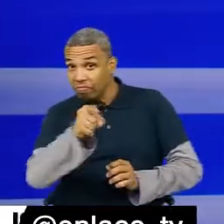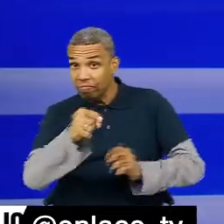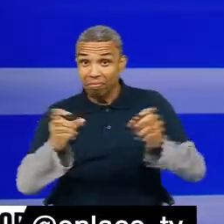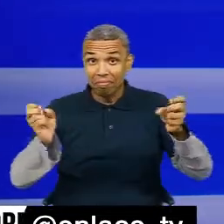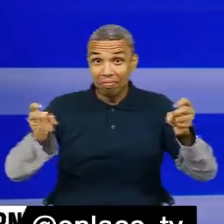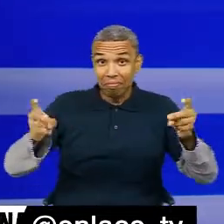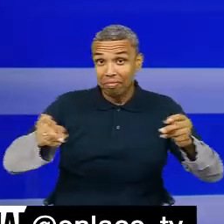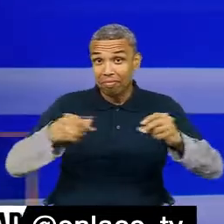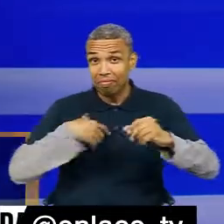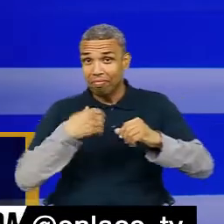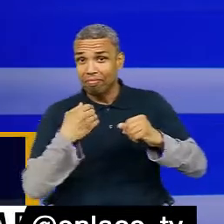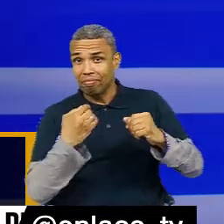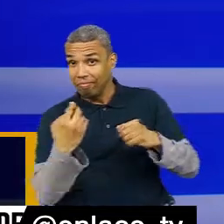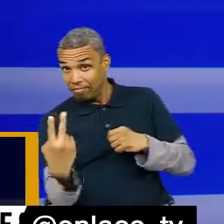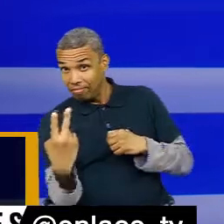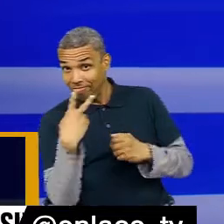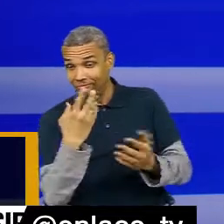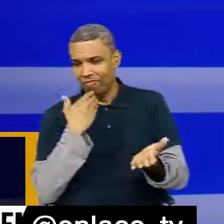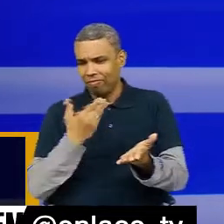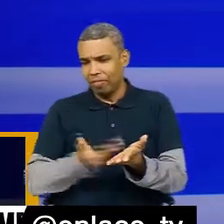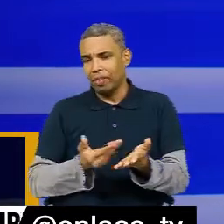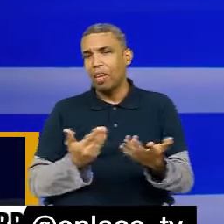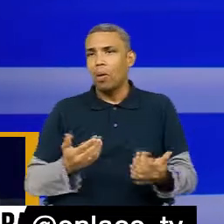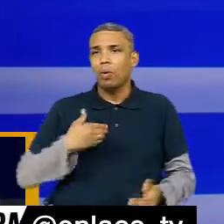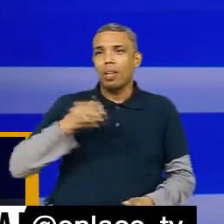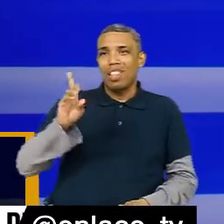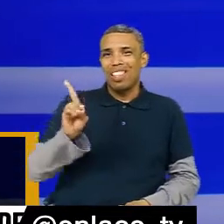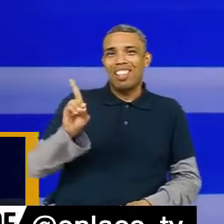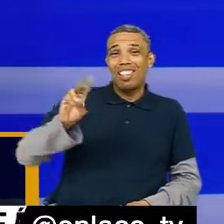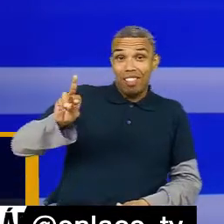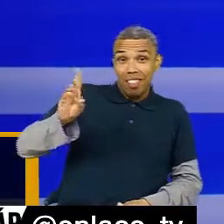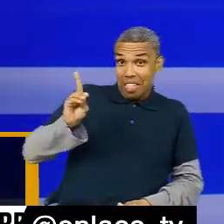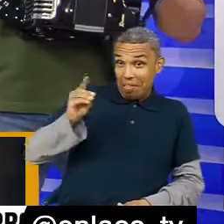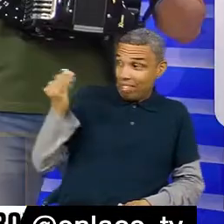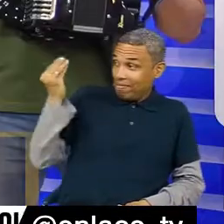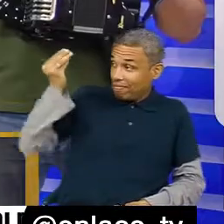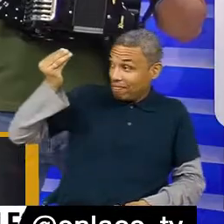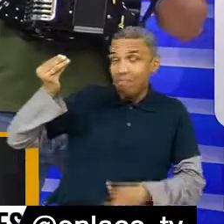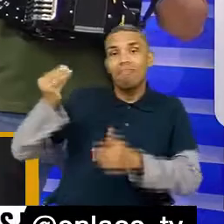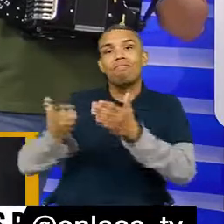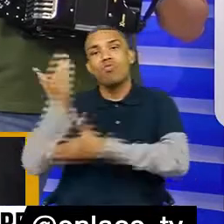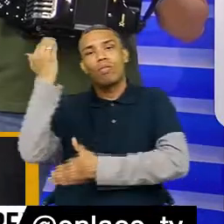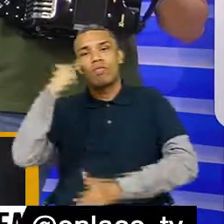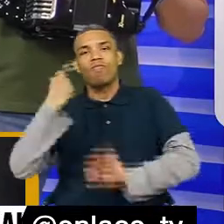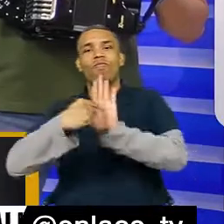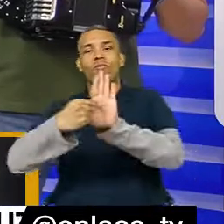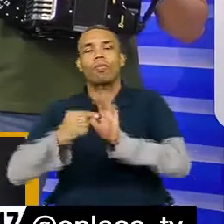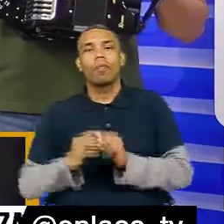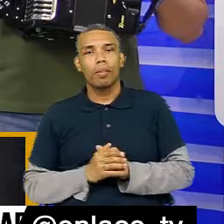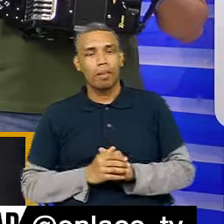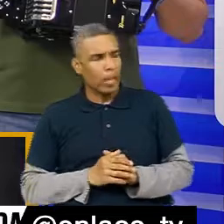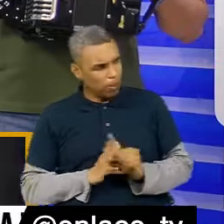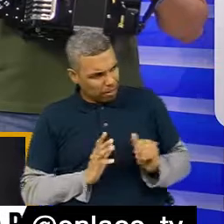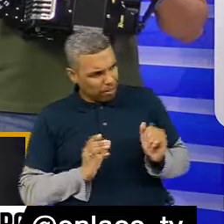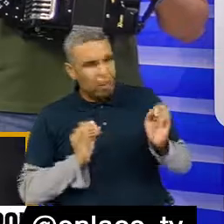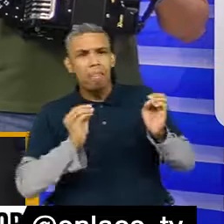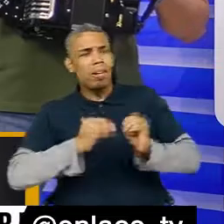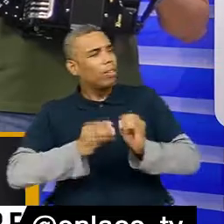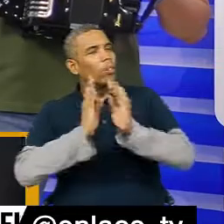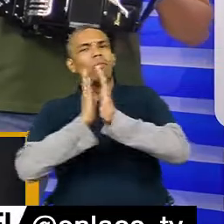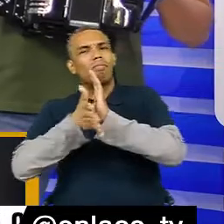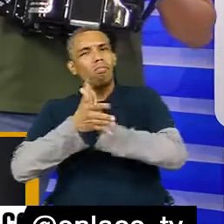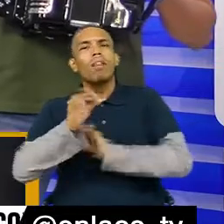programa. Y sí, aquí presentándonos nuestro nuevo objetivo musical, Amor Bendito. Bueno, Michel, hablemosle un poco a los televidentes acerca de este